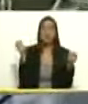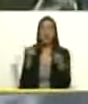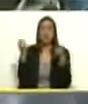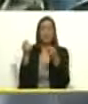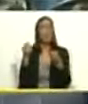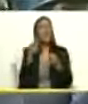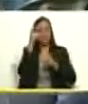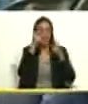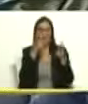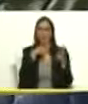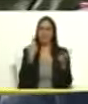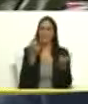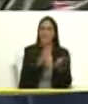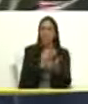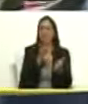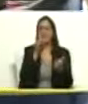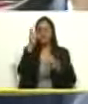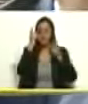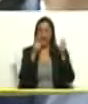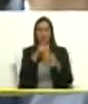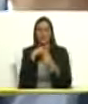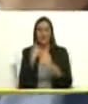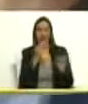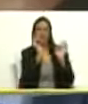gobernaciones Chávez pierde las